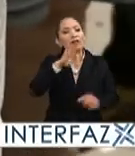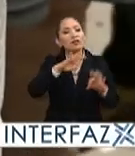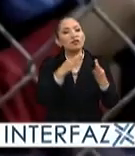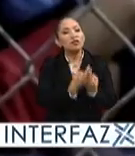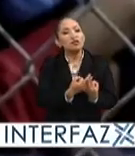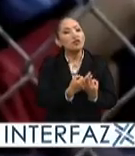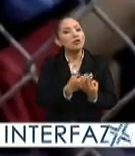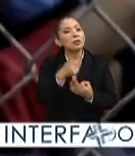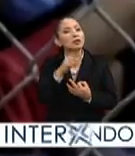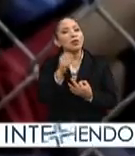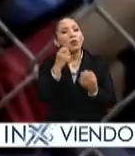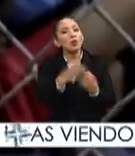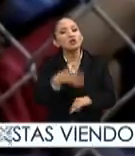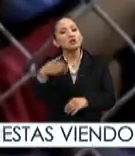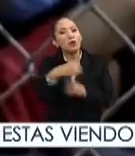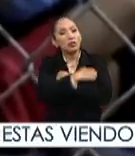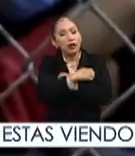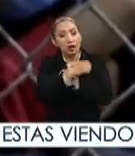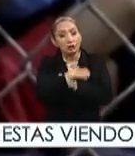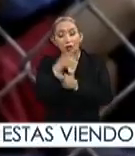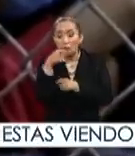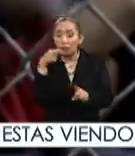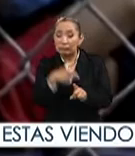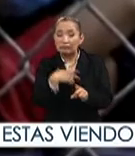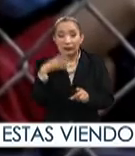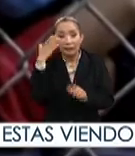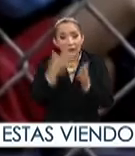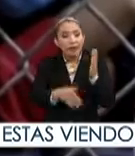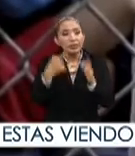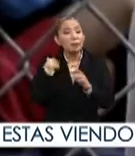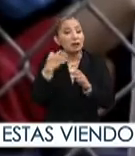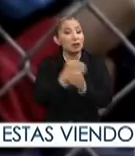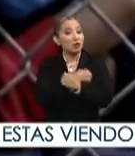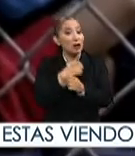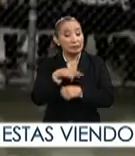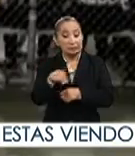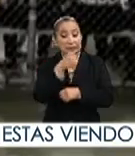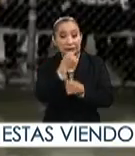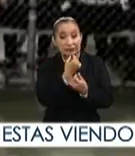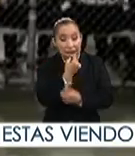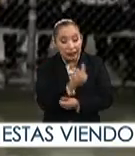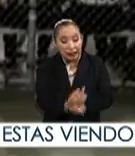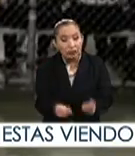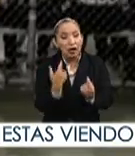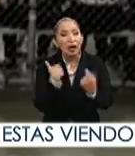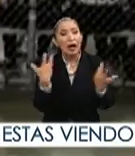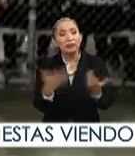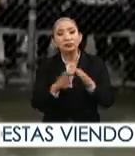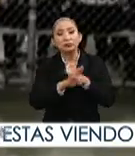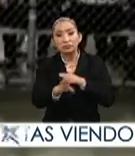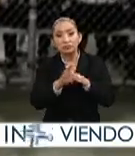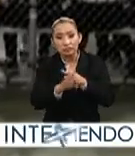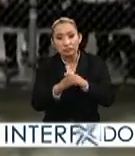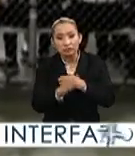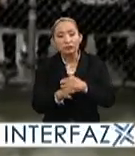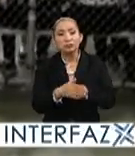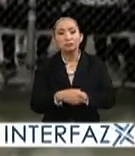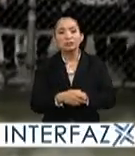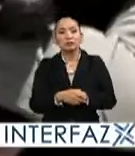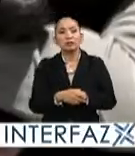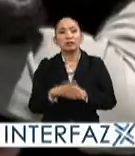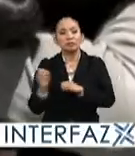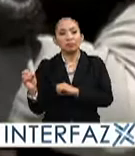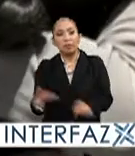forma de no perder su educación. Ese es uno de los grandes retos, porque sin la educación de estos niños que han generado la migración, se les